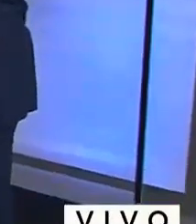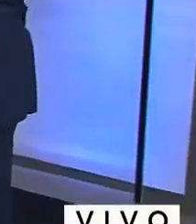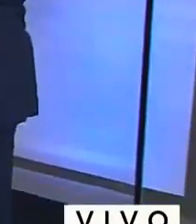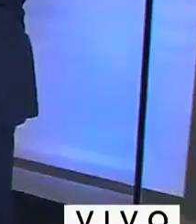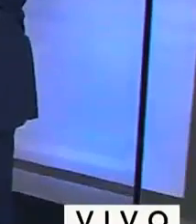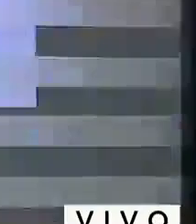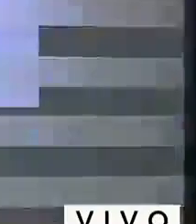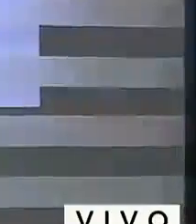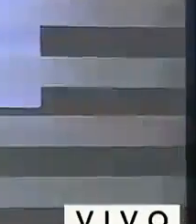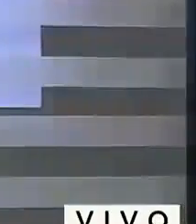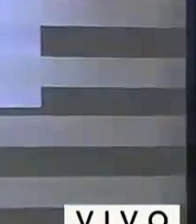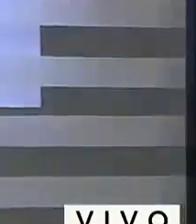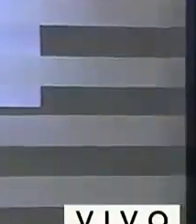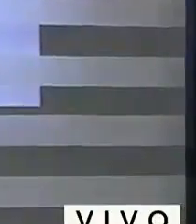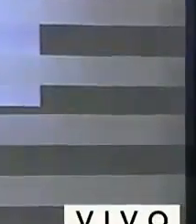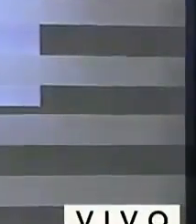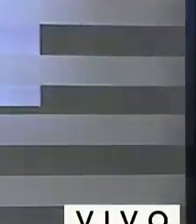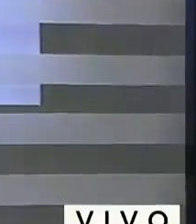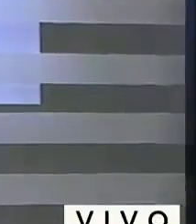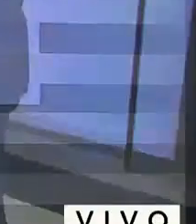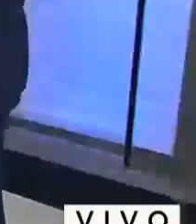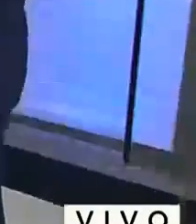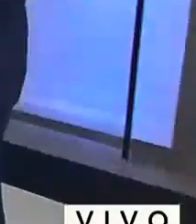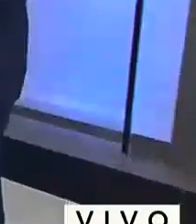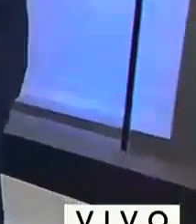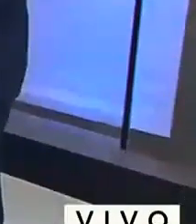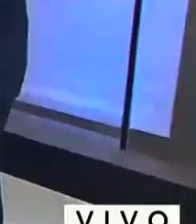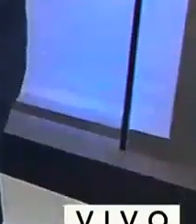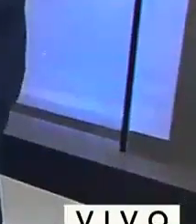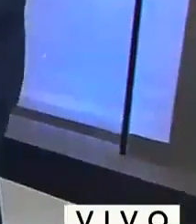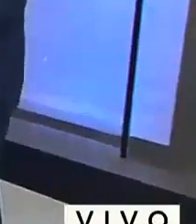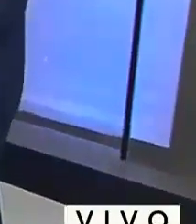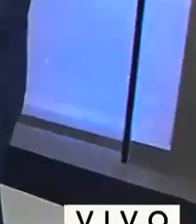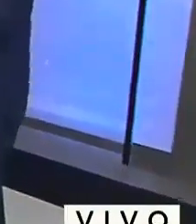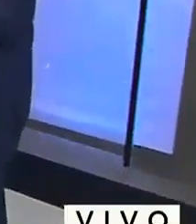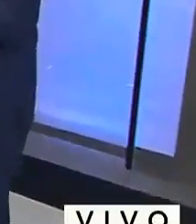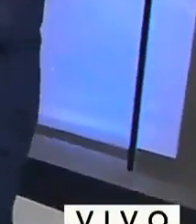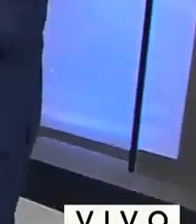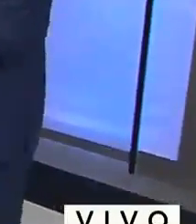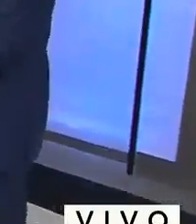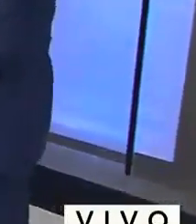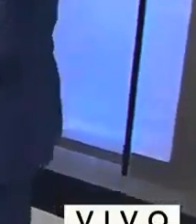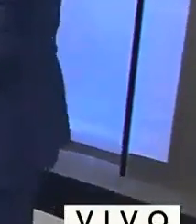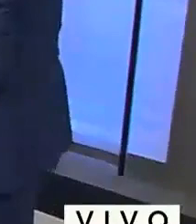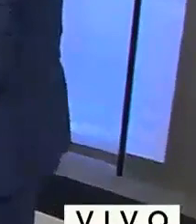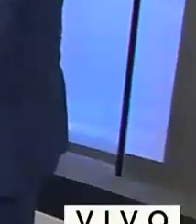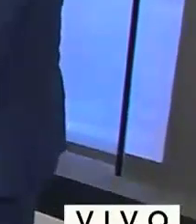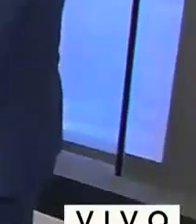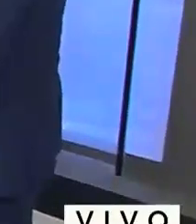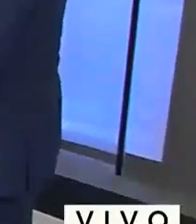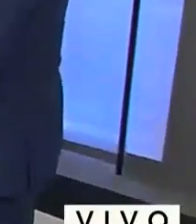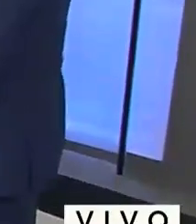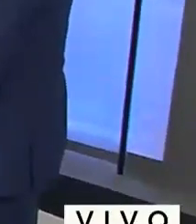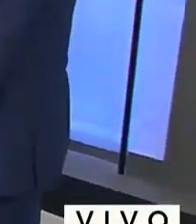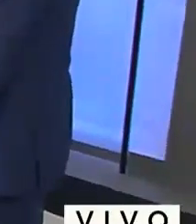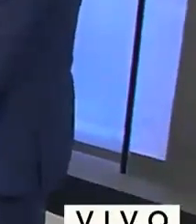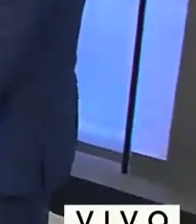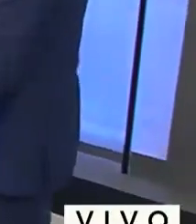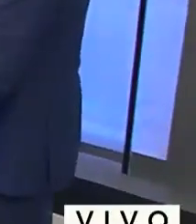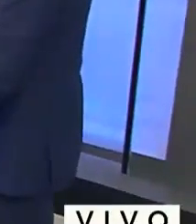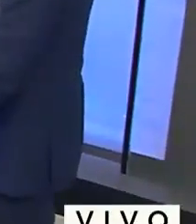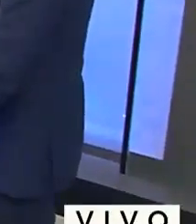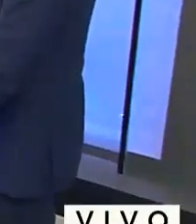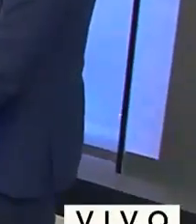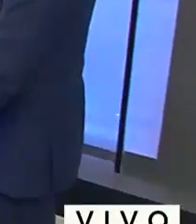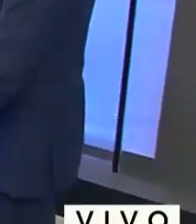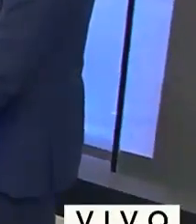¿De la Nueva Mayoría? ¿La democracia cristiana o el Frente Amplio? La Nueva Mayoría tiene que resolver sus líos internos y tenemos que dejar tranquilo al Frente Amplio. El Frente